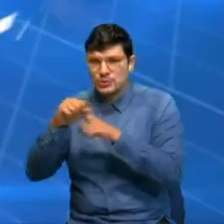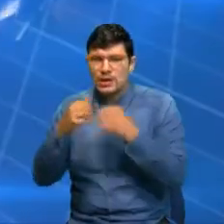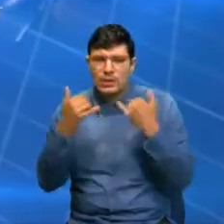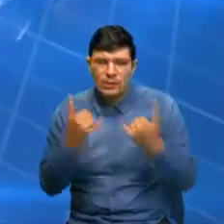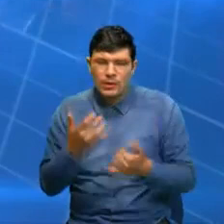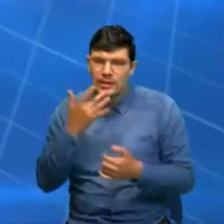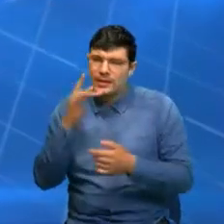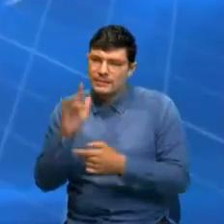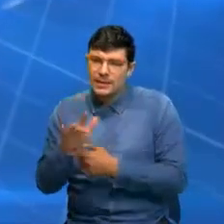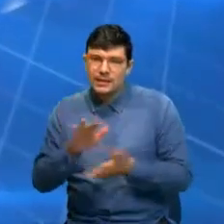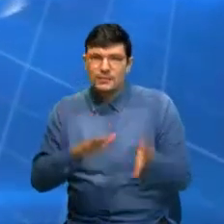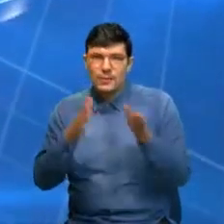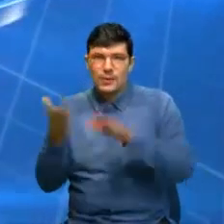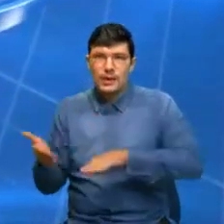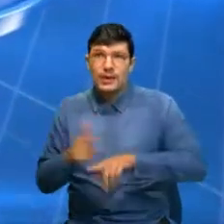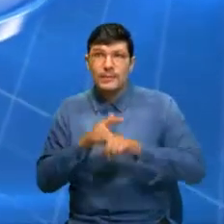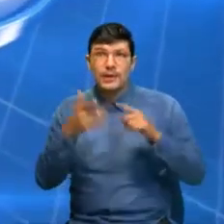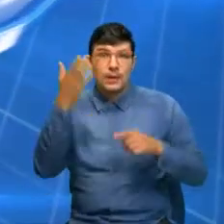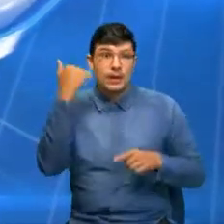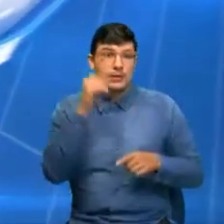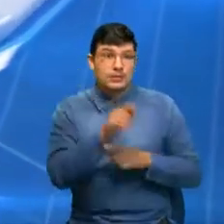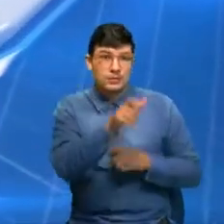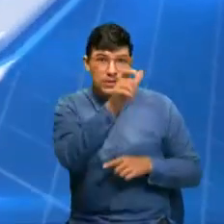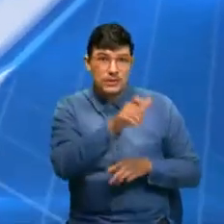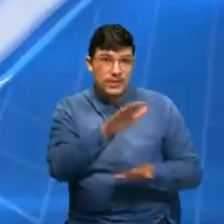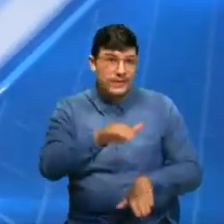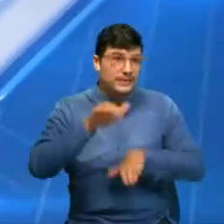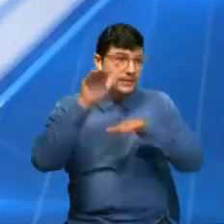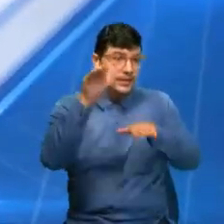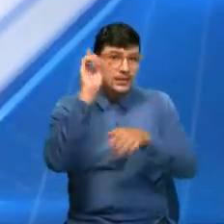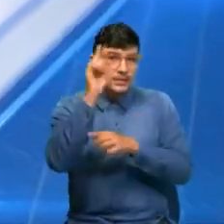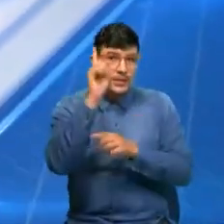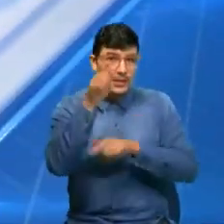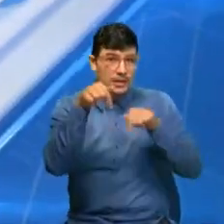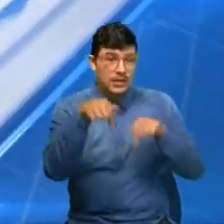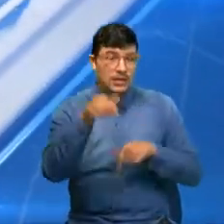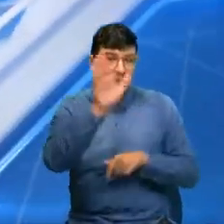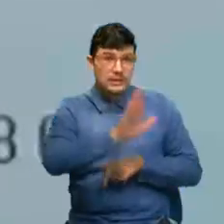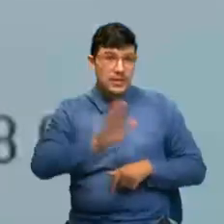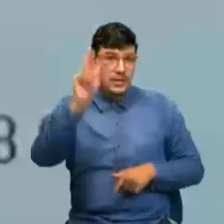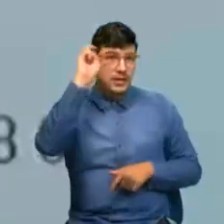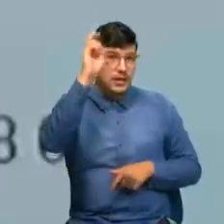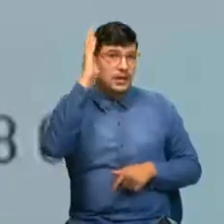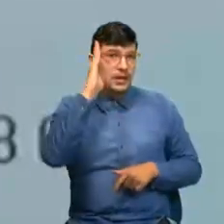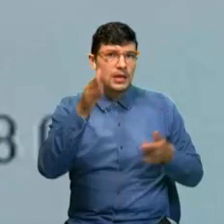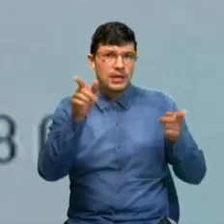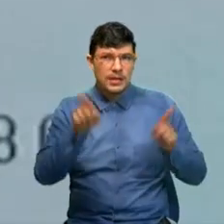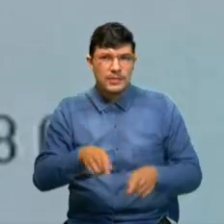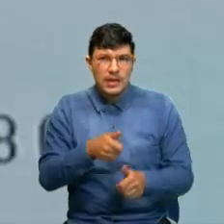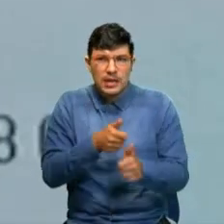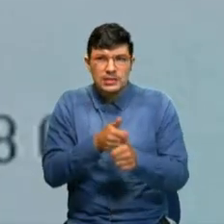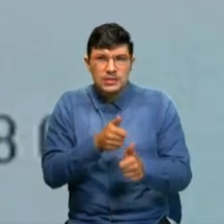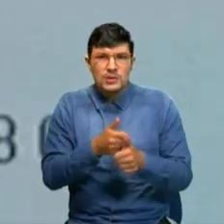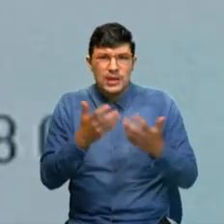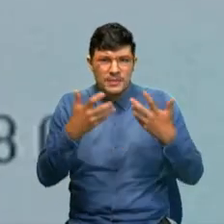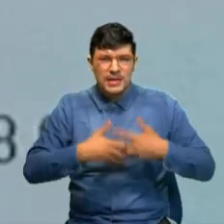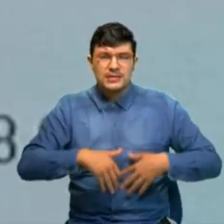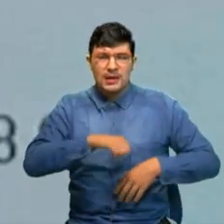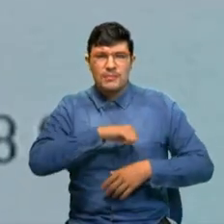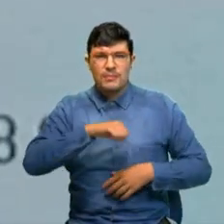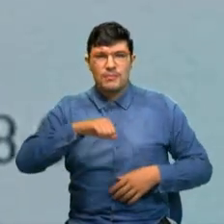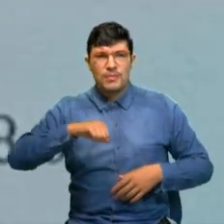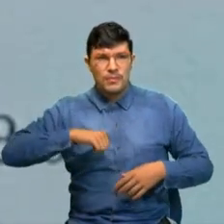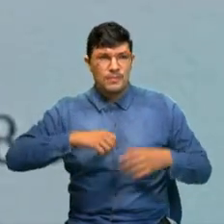fallecimiento. También se desempeñó como diputado de Norte de Santander y asesor de varias empresas públicas y privadas. Anoche, a sus 56